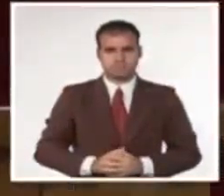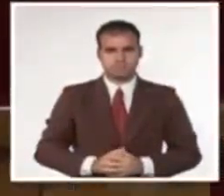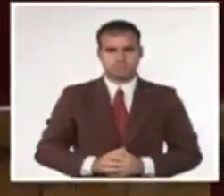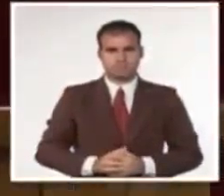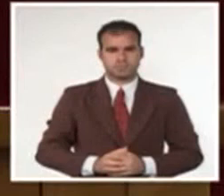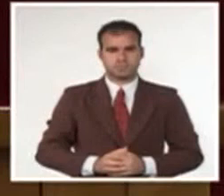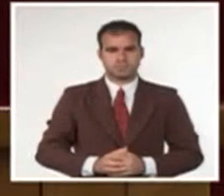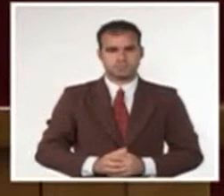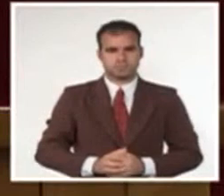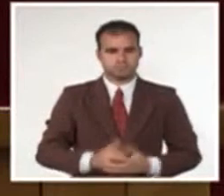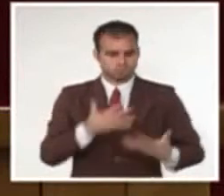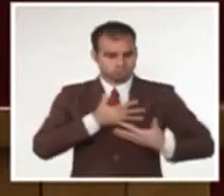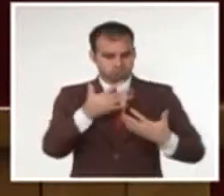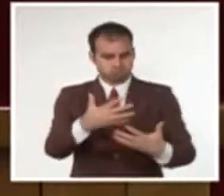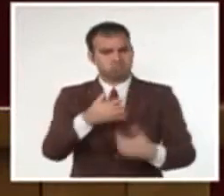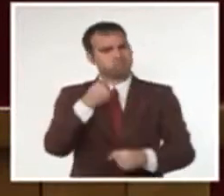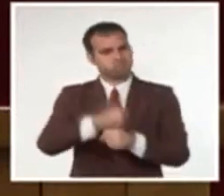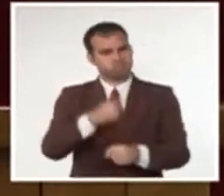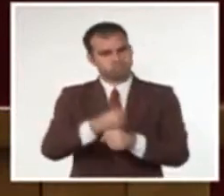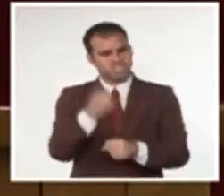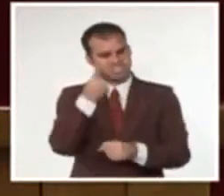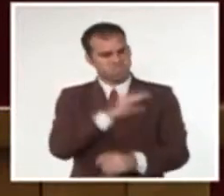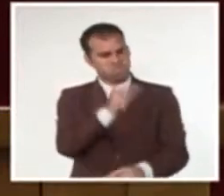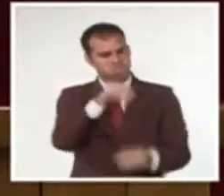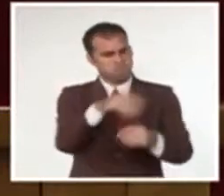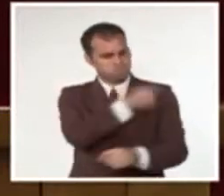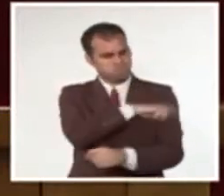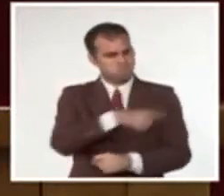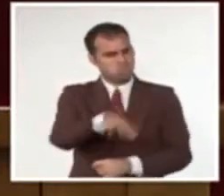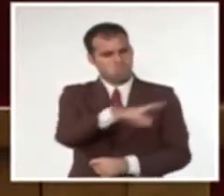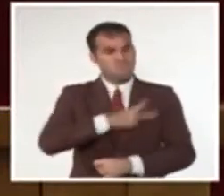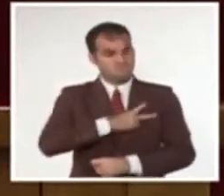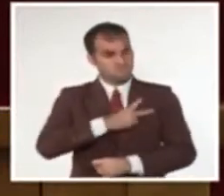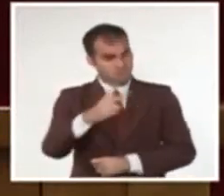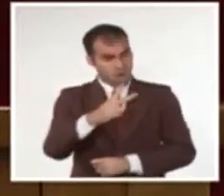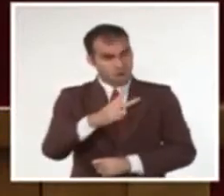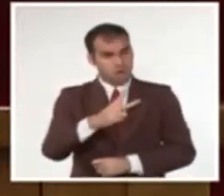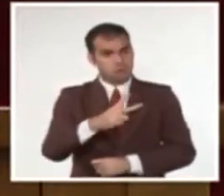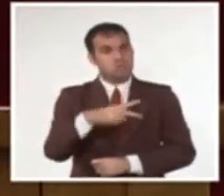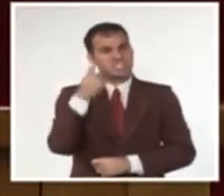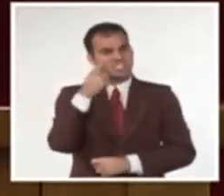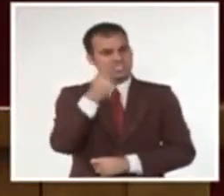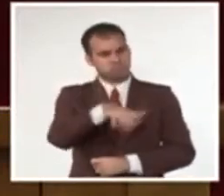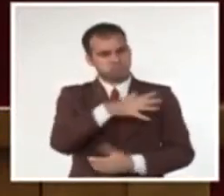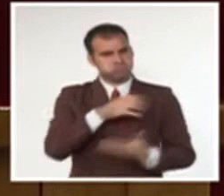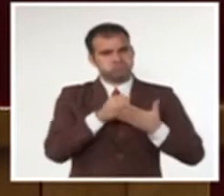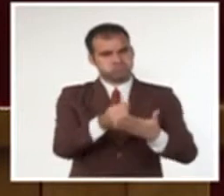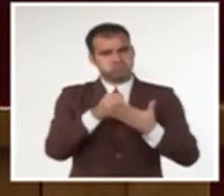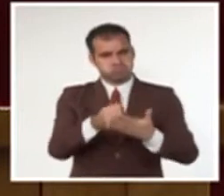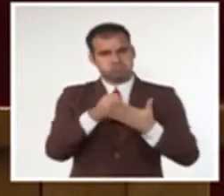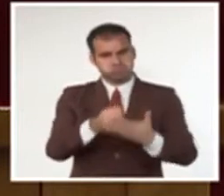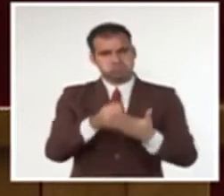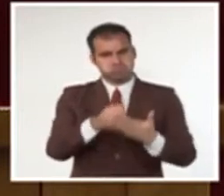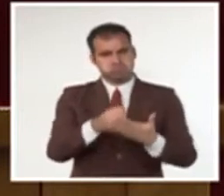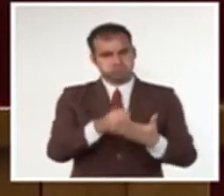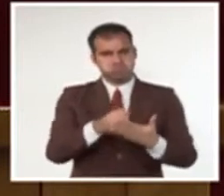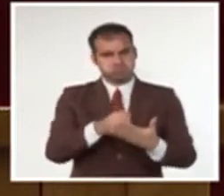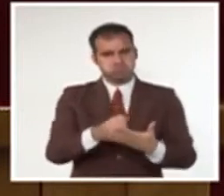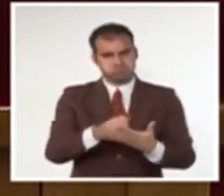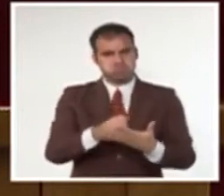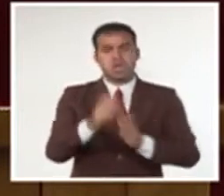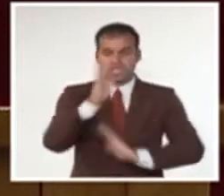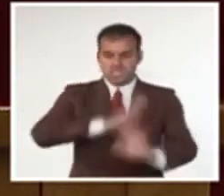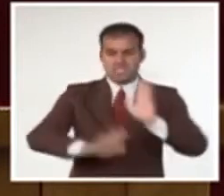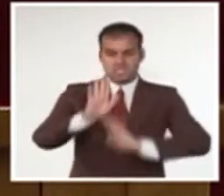del valor y del talento que hay en el pueblo, del que emergen todos cuantos han aportado a la resistencia creativa de